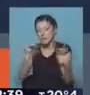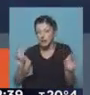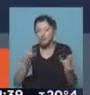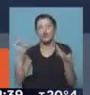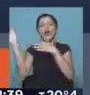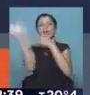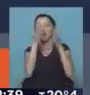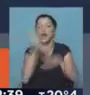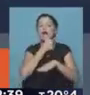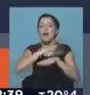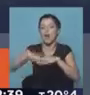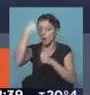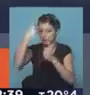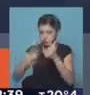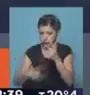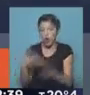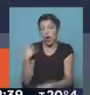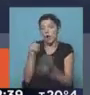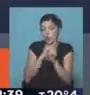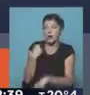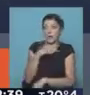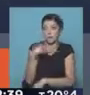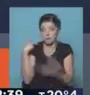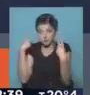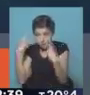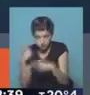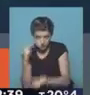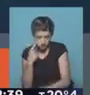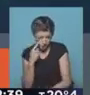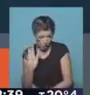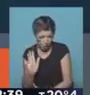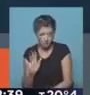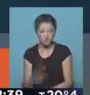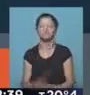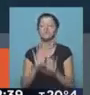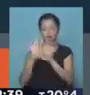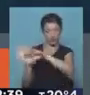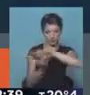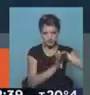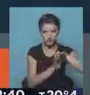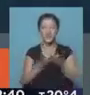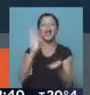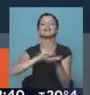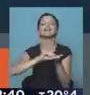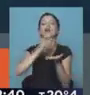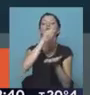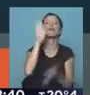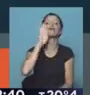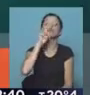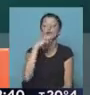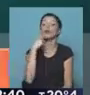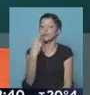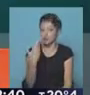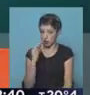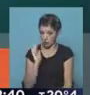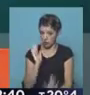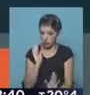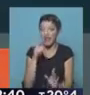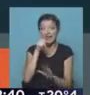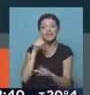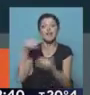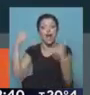hemos podido viajar a estas regiones. Ahora, en segundo lugar, el Senado de los Estados Unidos ya ha dicho que puede bloquear este